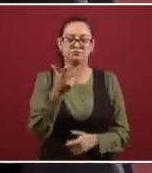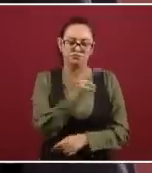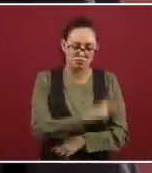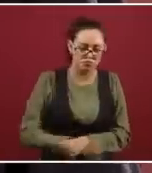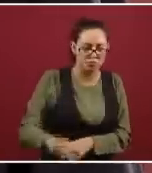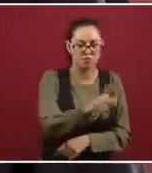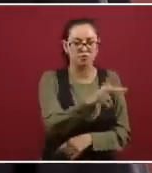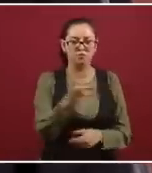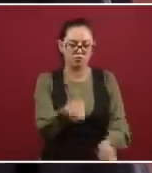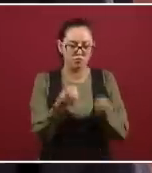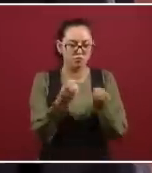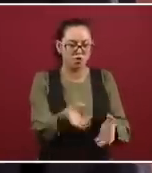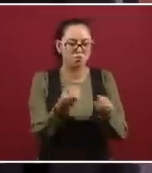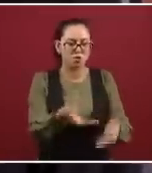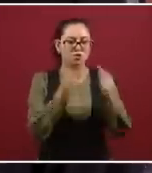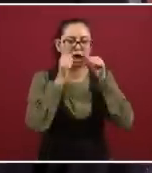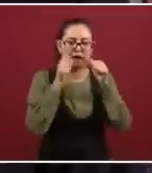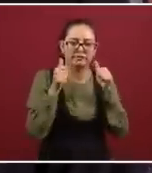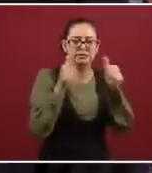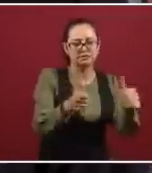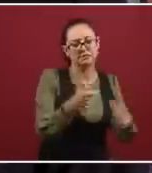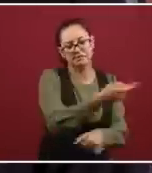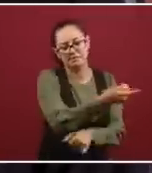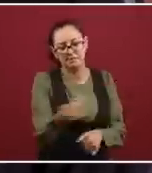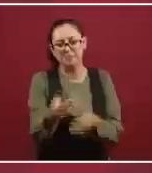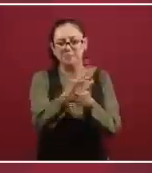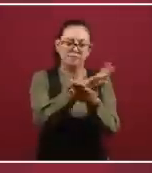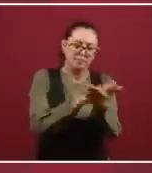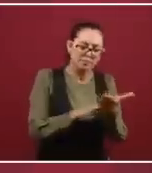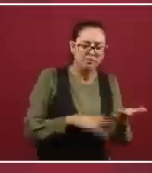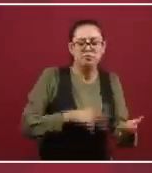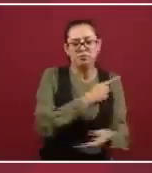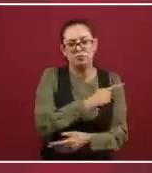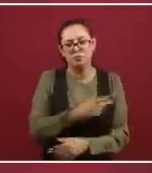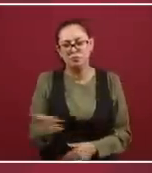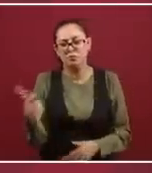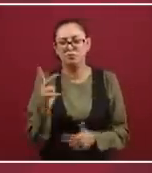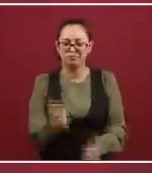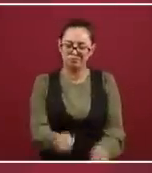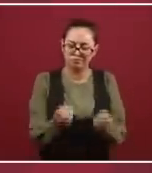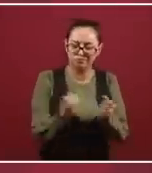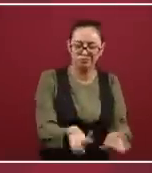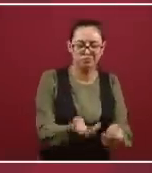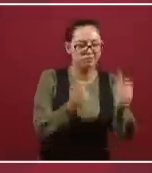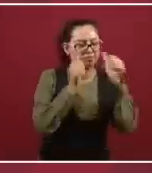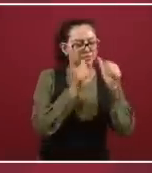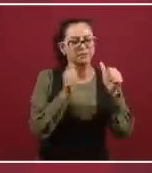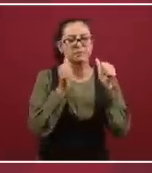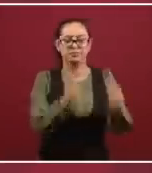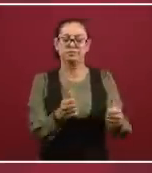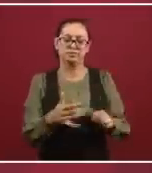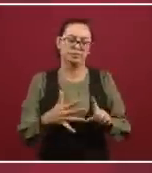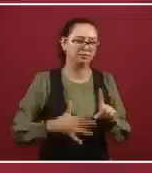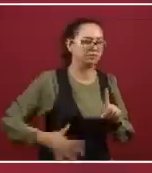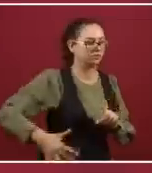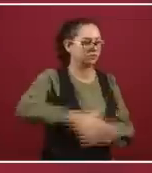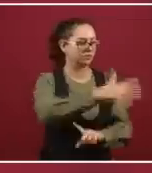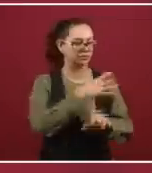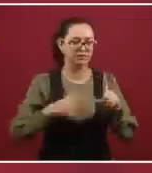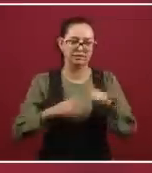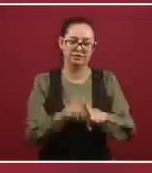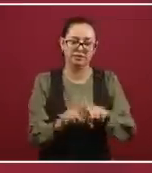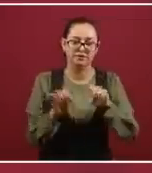pueblo, sobre todo a la gente humilde, a la gente pobre. Son condiciones completamente